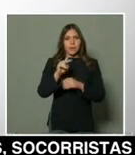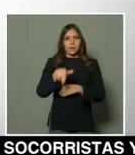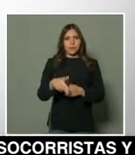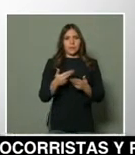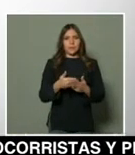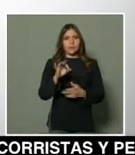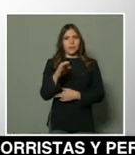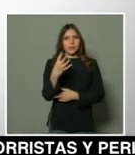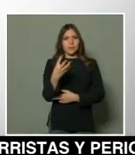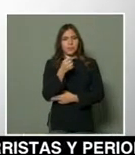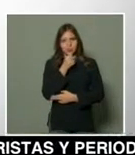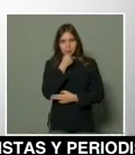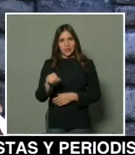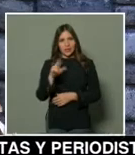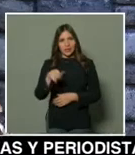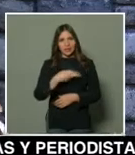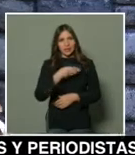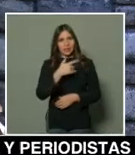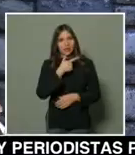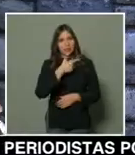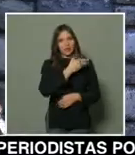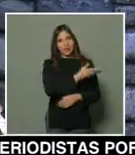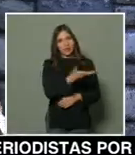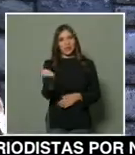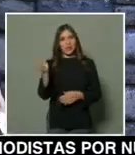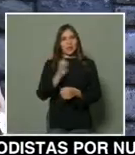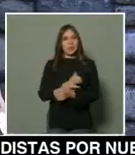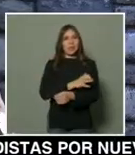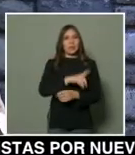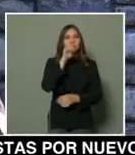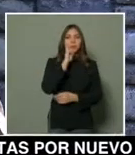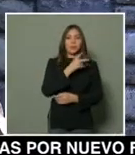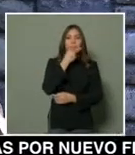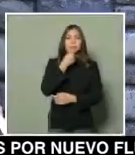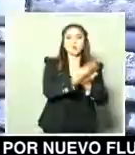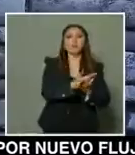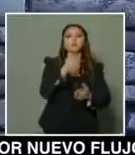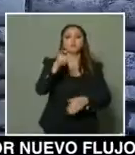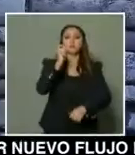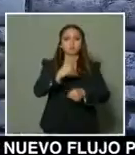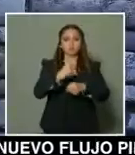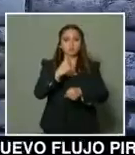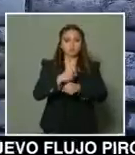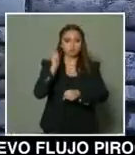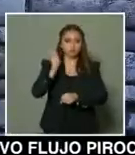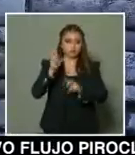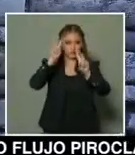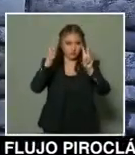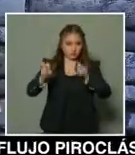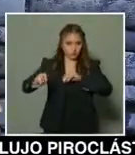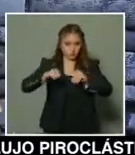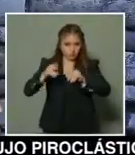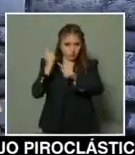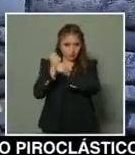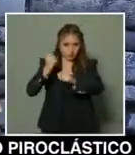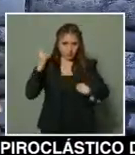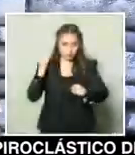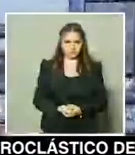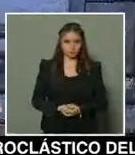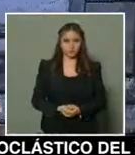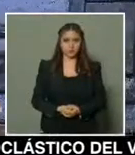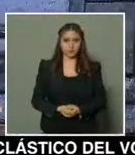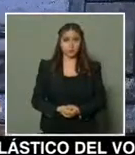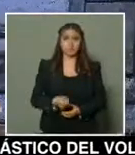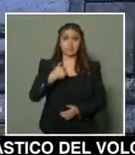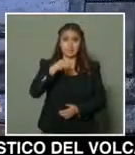a todos los habitantes de Iztapalapa. En el primer bloque hablaron del tema en infraestructura al reformar ley de agua, movilidad y reconstrucción